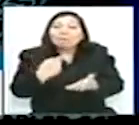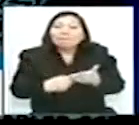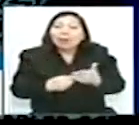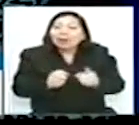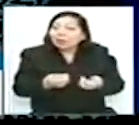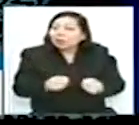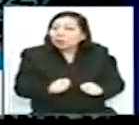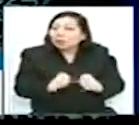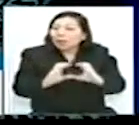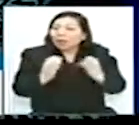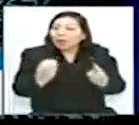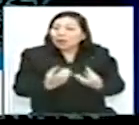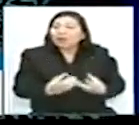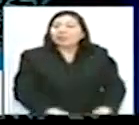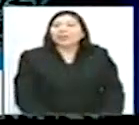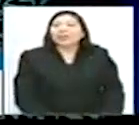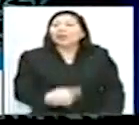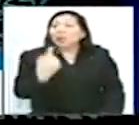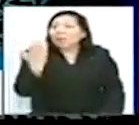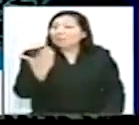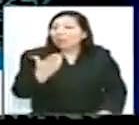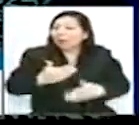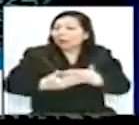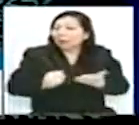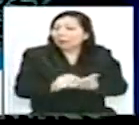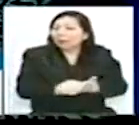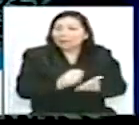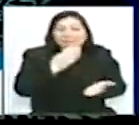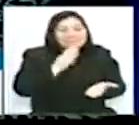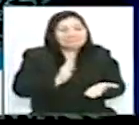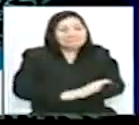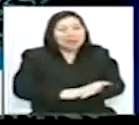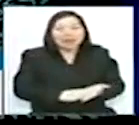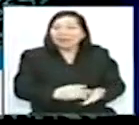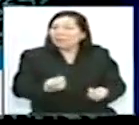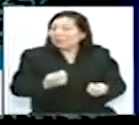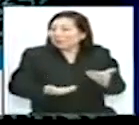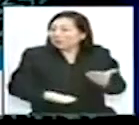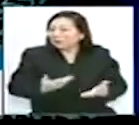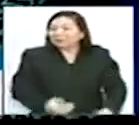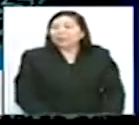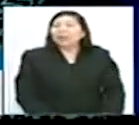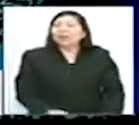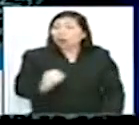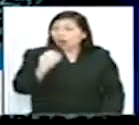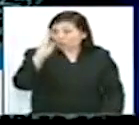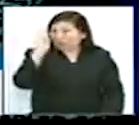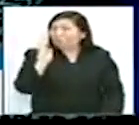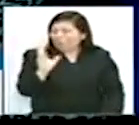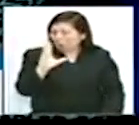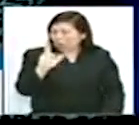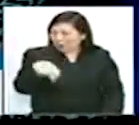para disolver el Congreso de la República, solamente para generar mayor desprestigio, para generar mayor inestabilidad. Que Odebrecht le